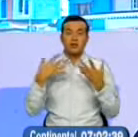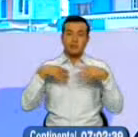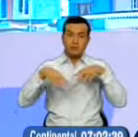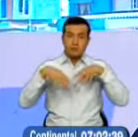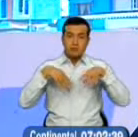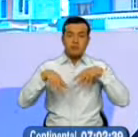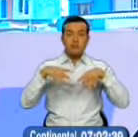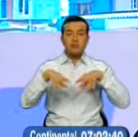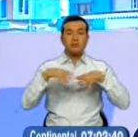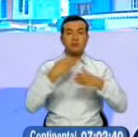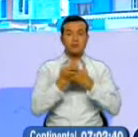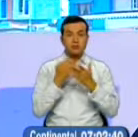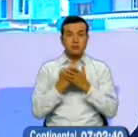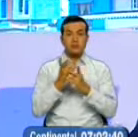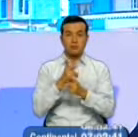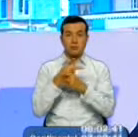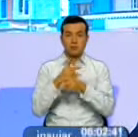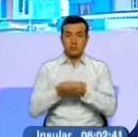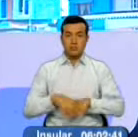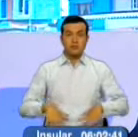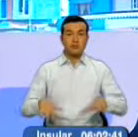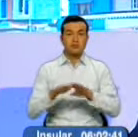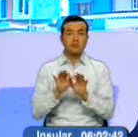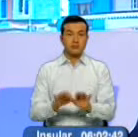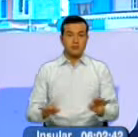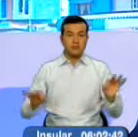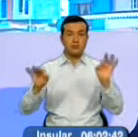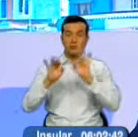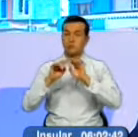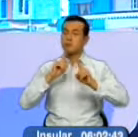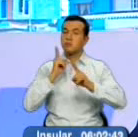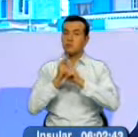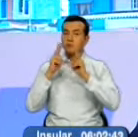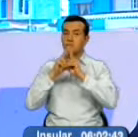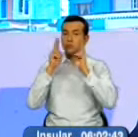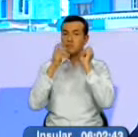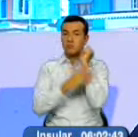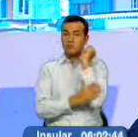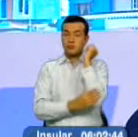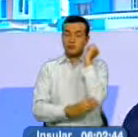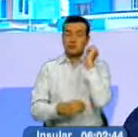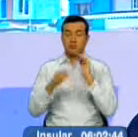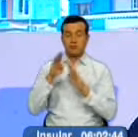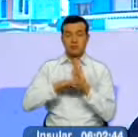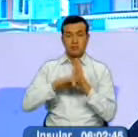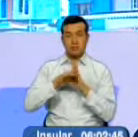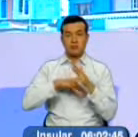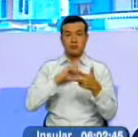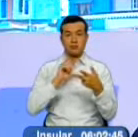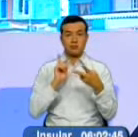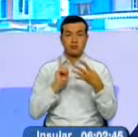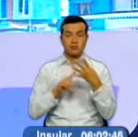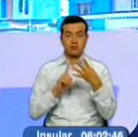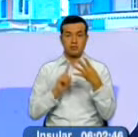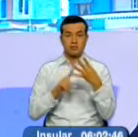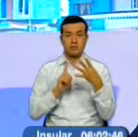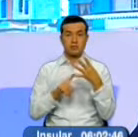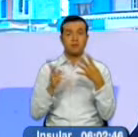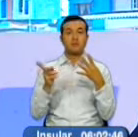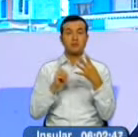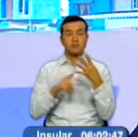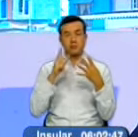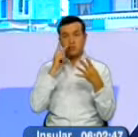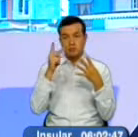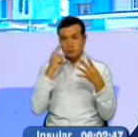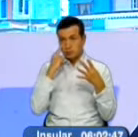de la actividad económica y productiva es fundamental también en términos de reducción de pobreza. El cuarto elemento, sin duda alguna, que uno